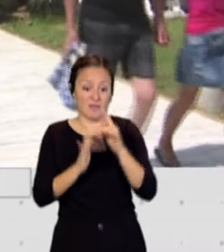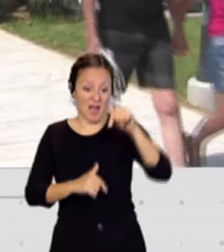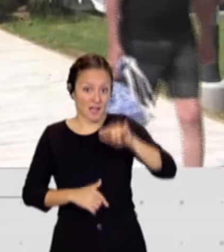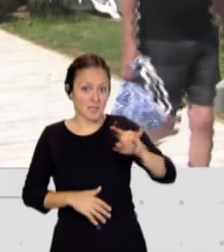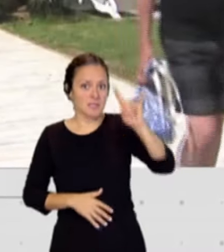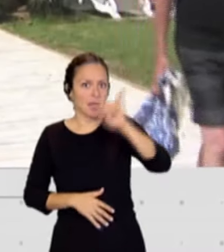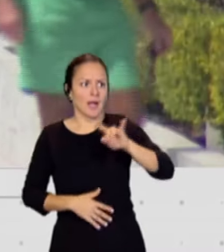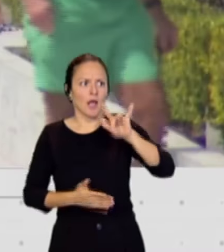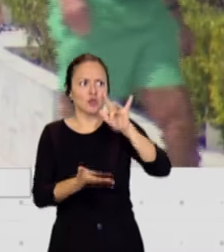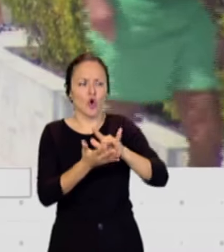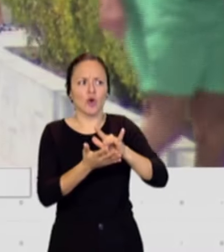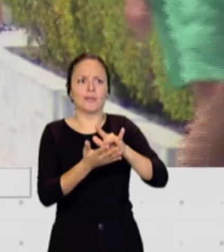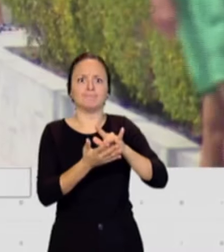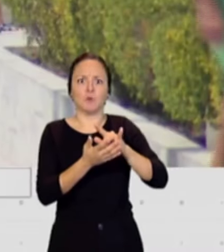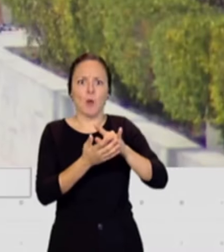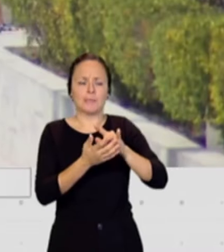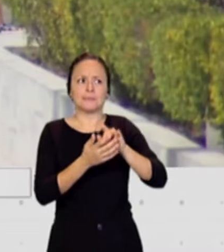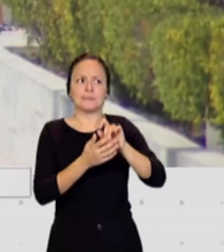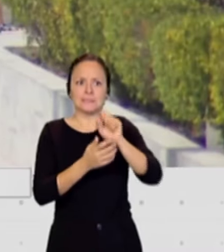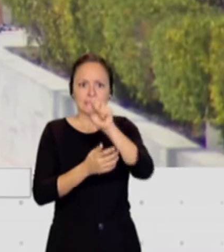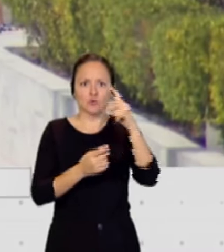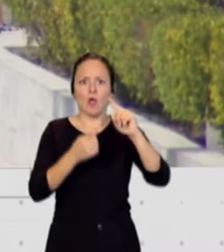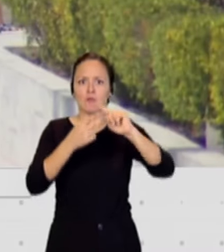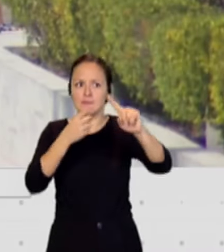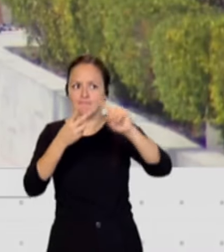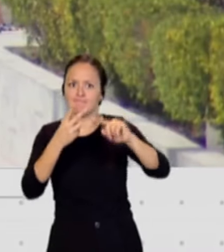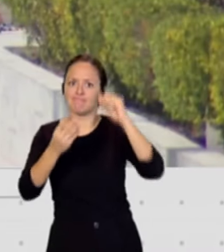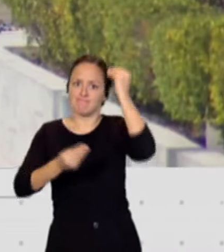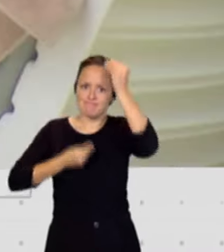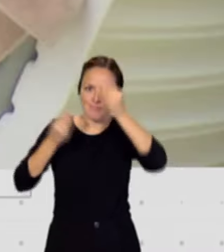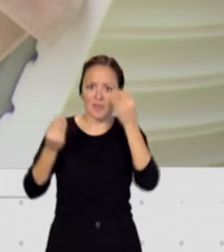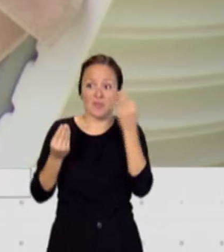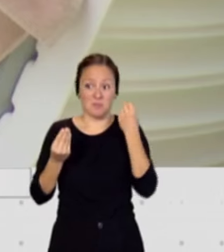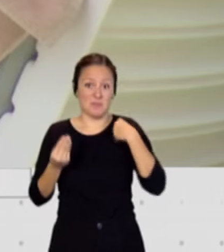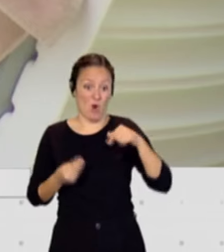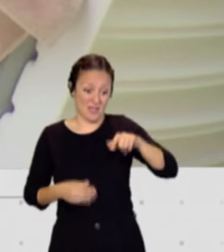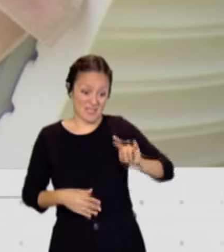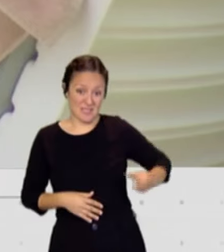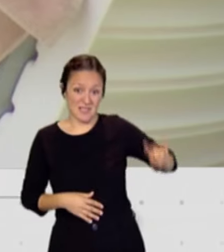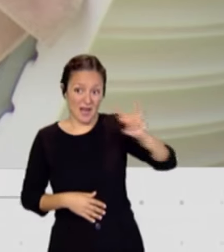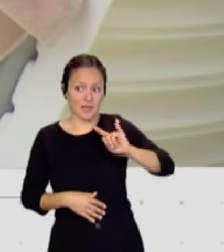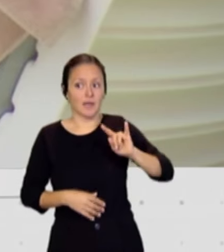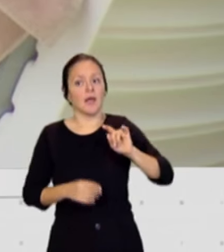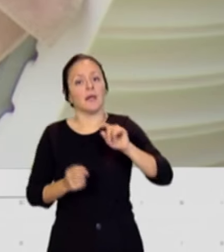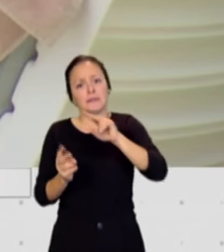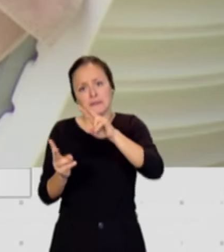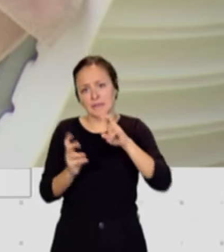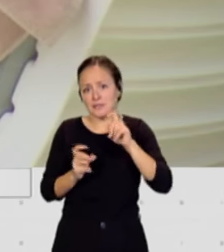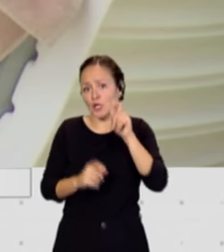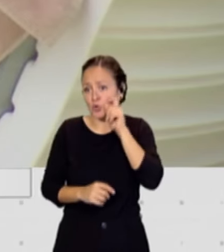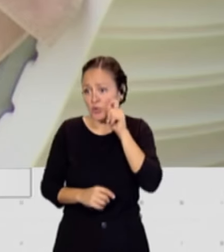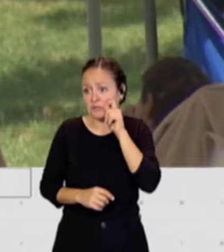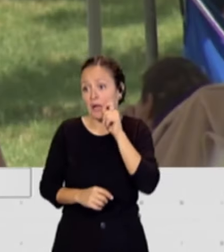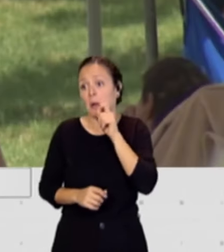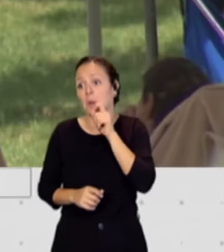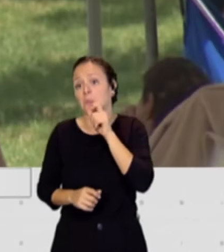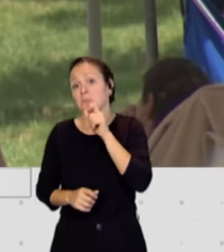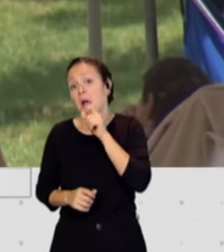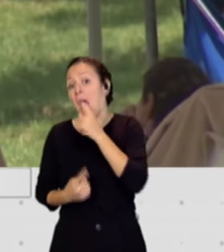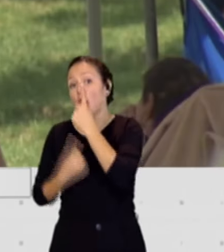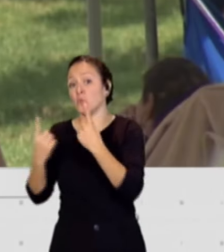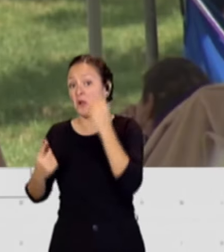revisión ese ese cambio del modelo productivo de nuestro archipiélago entre esos asuntos esa tasa turística para unos de manera generalizada